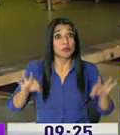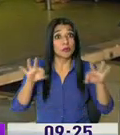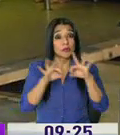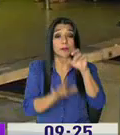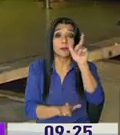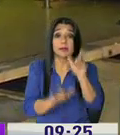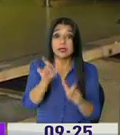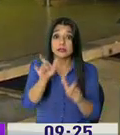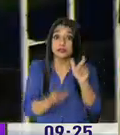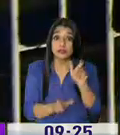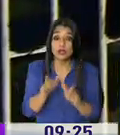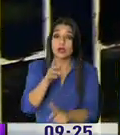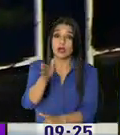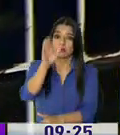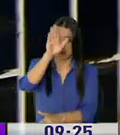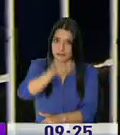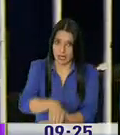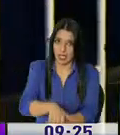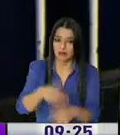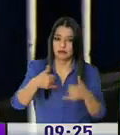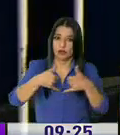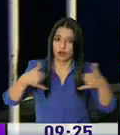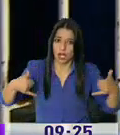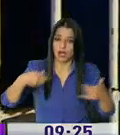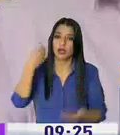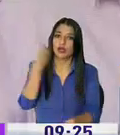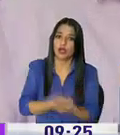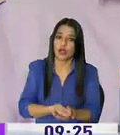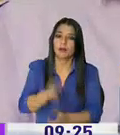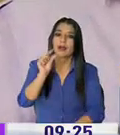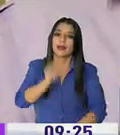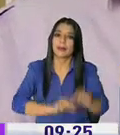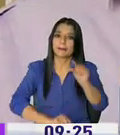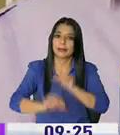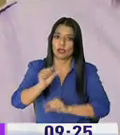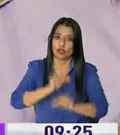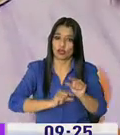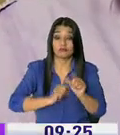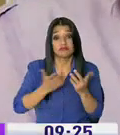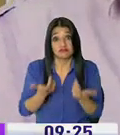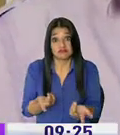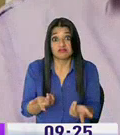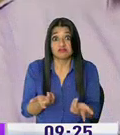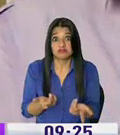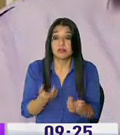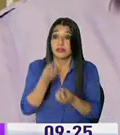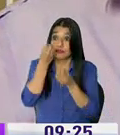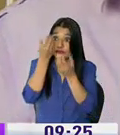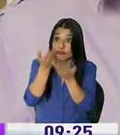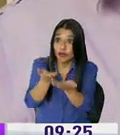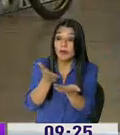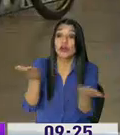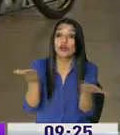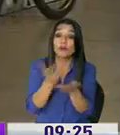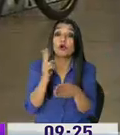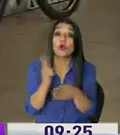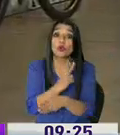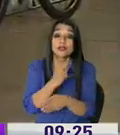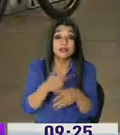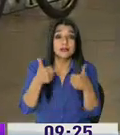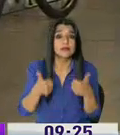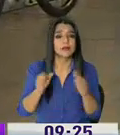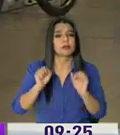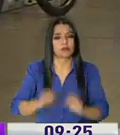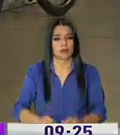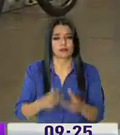gente, cuando vengan a este tipo de locales a comprar, aquí se les da la información técnica del uso del producto.